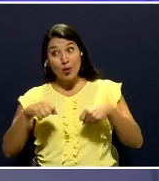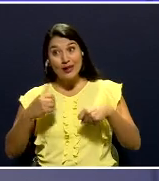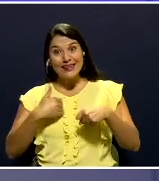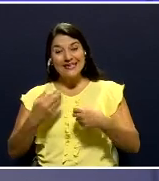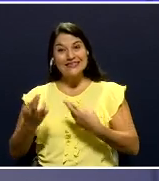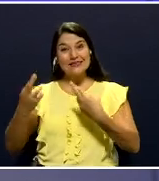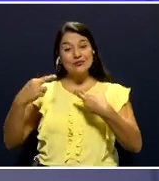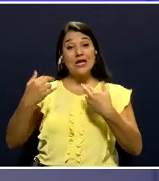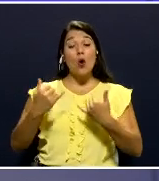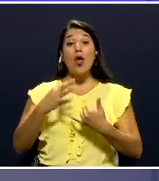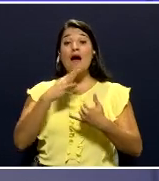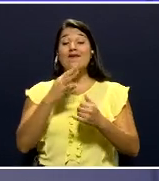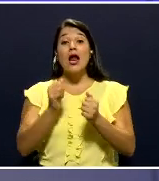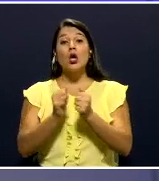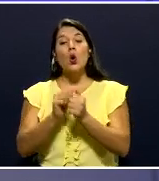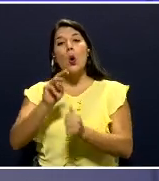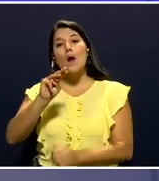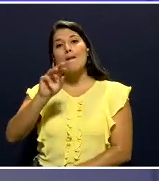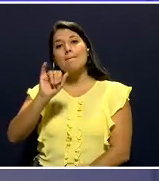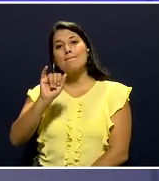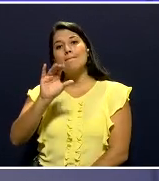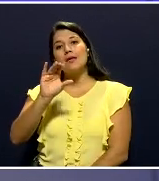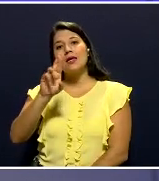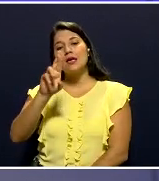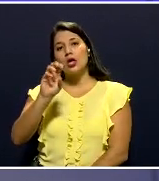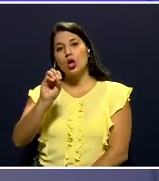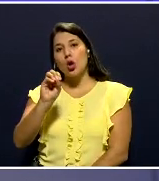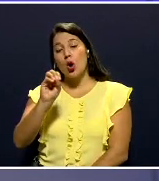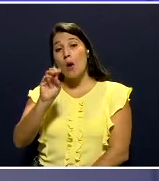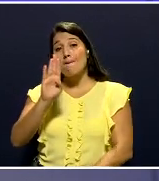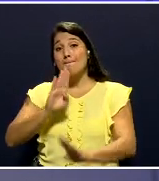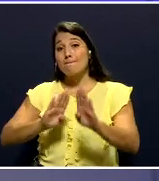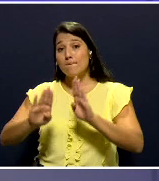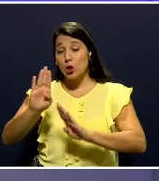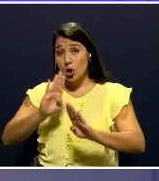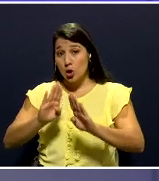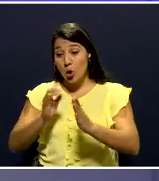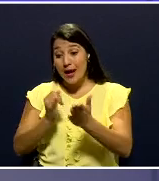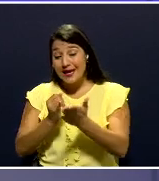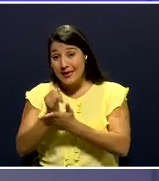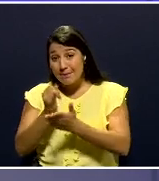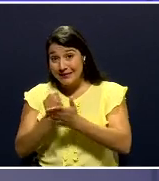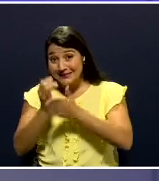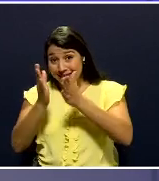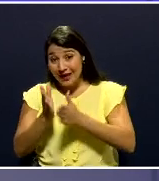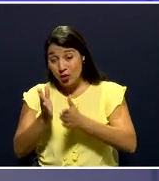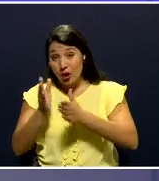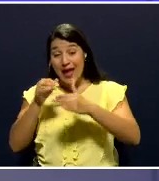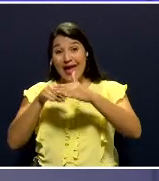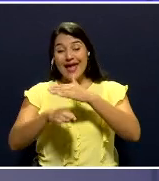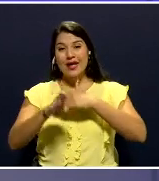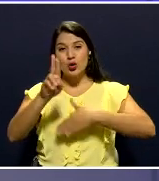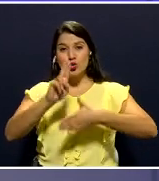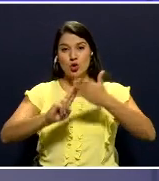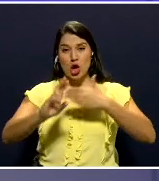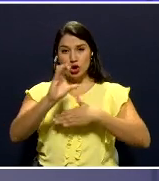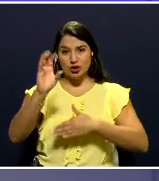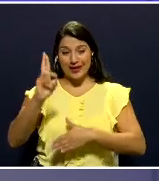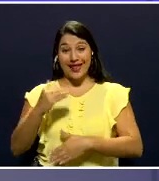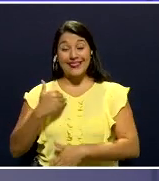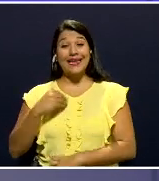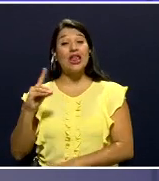conversar ahora con un microbiólogo, investigador y catedrático de la UCR. Tiene un doctorado en